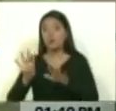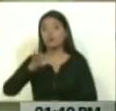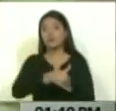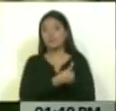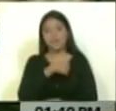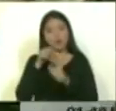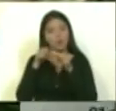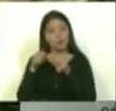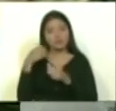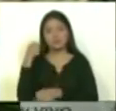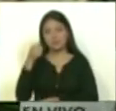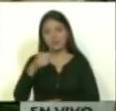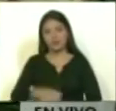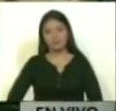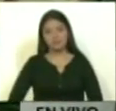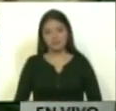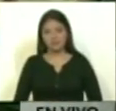adelante.